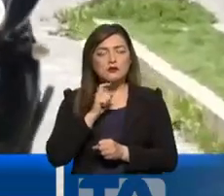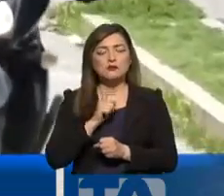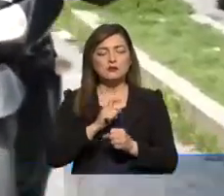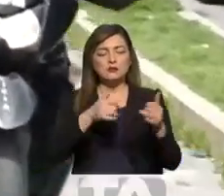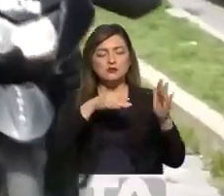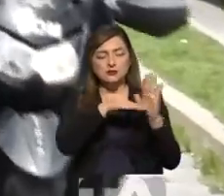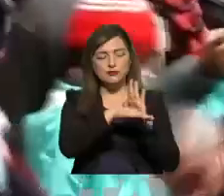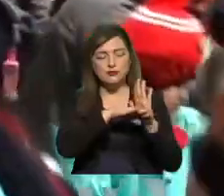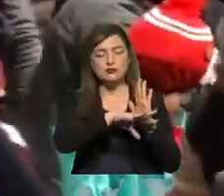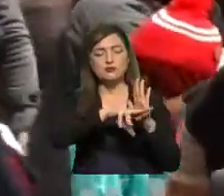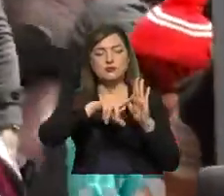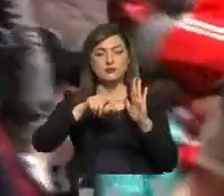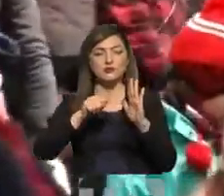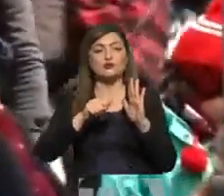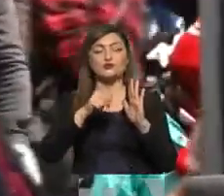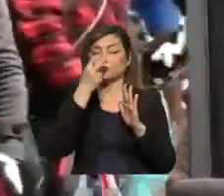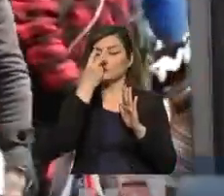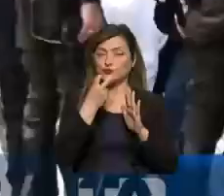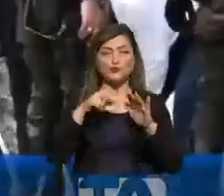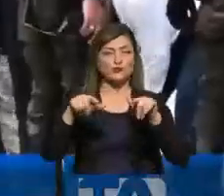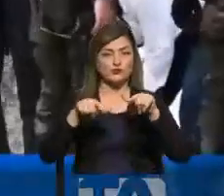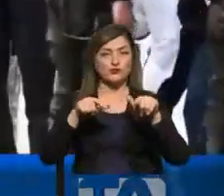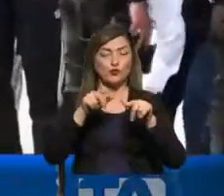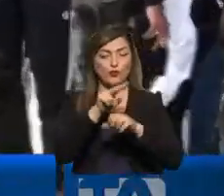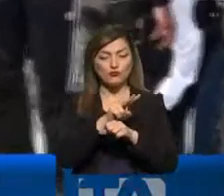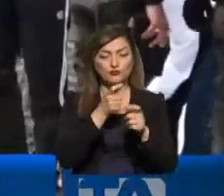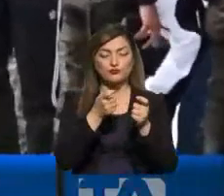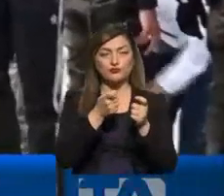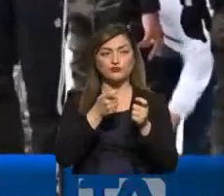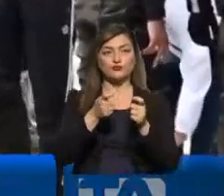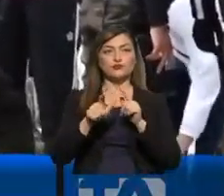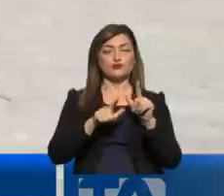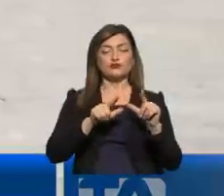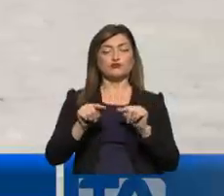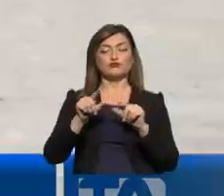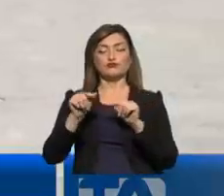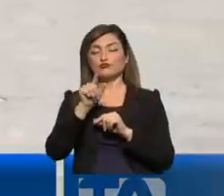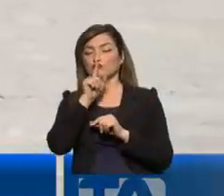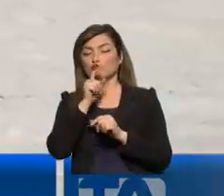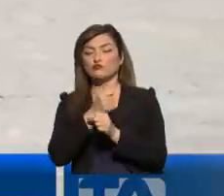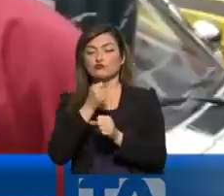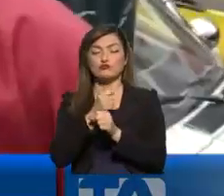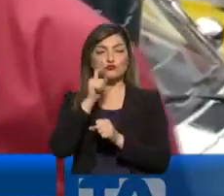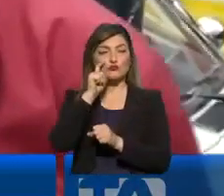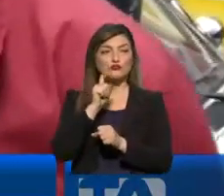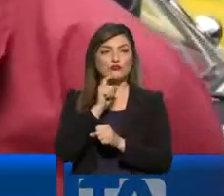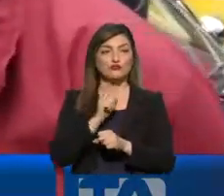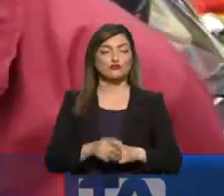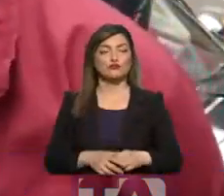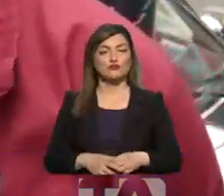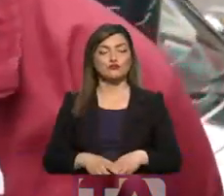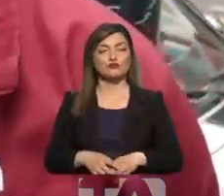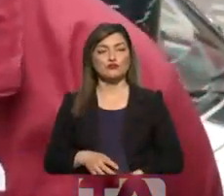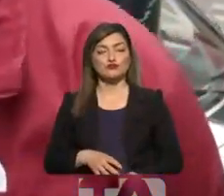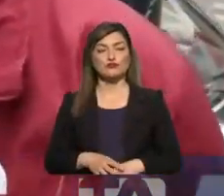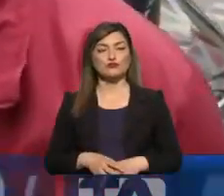El control se amplía a hostales y residencias de la ciudad, usados para la migración irregular y la prostitución. Eso sí es